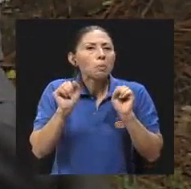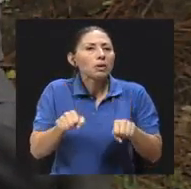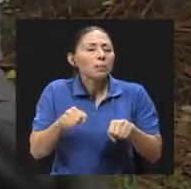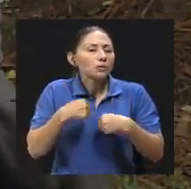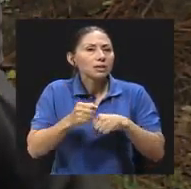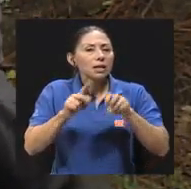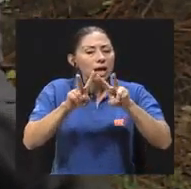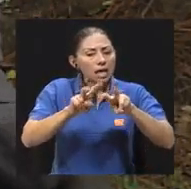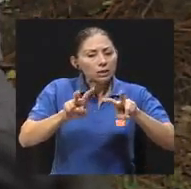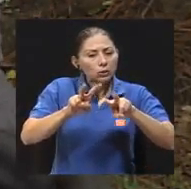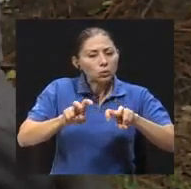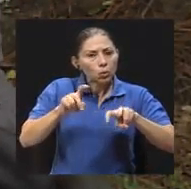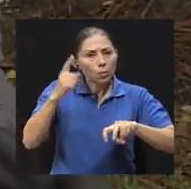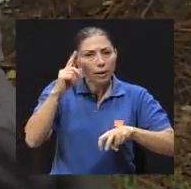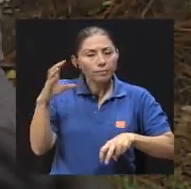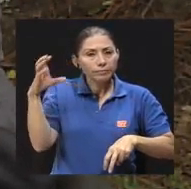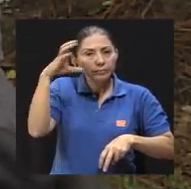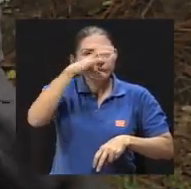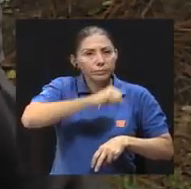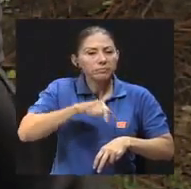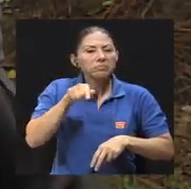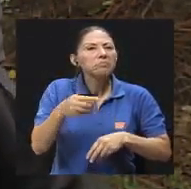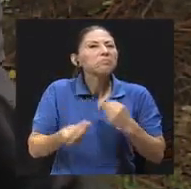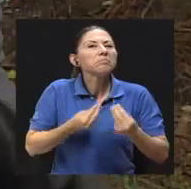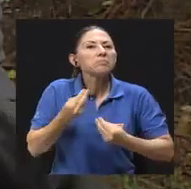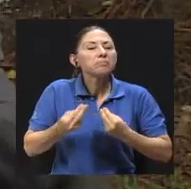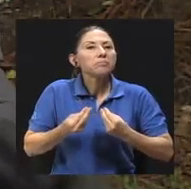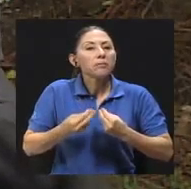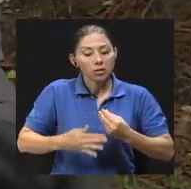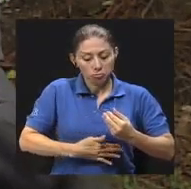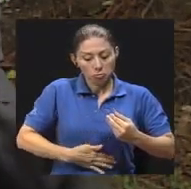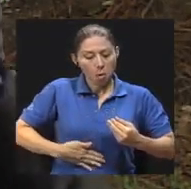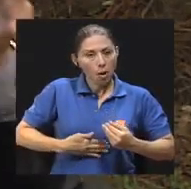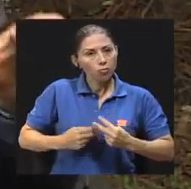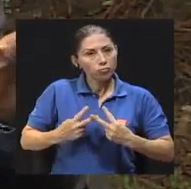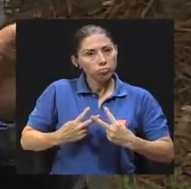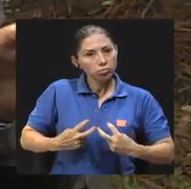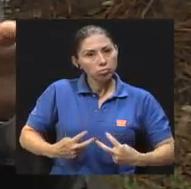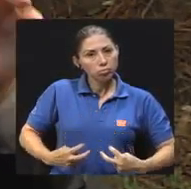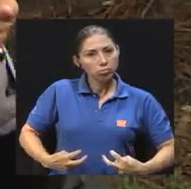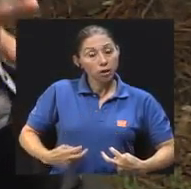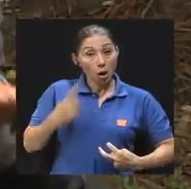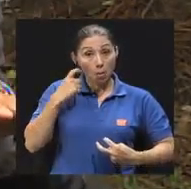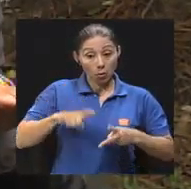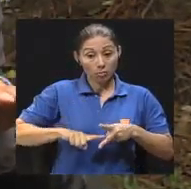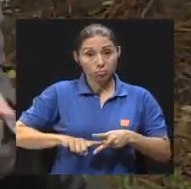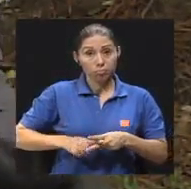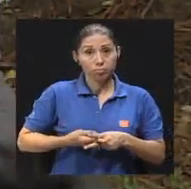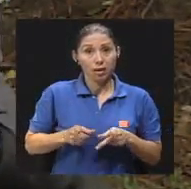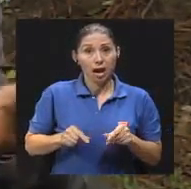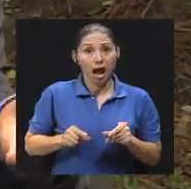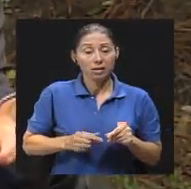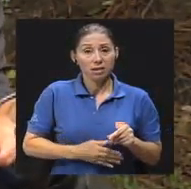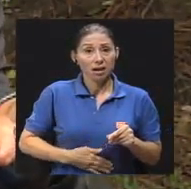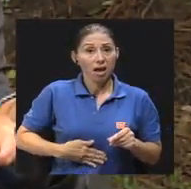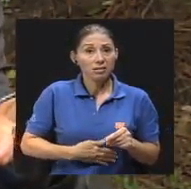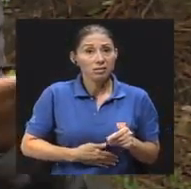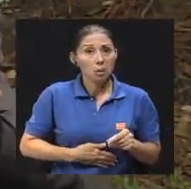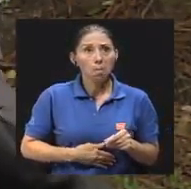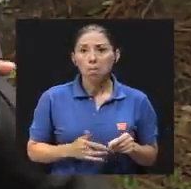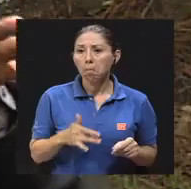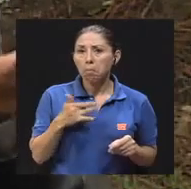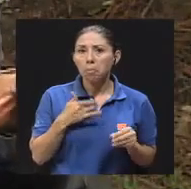análisis. Bueno, ¿qué es un estudio de detección? Es un examen del estómago, porque el cáncer gástrico cuando está comenzando no da ningún síntoma,